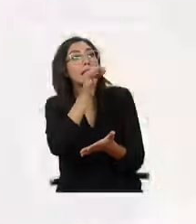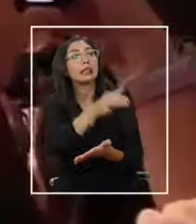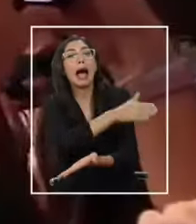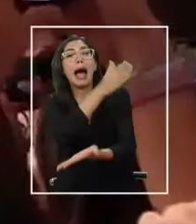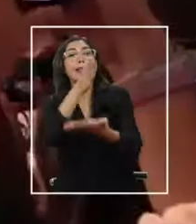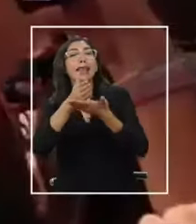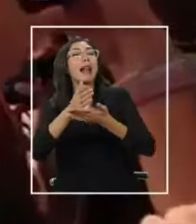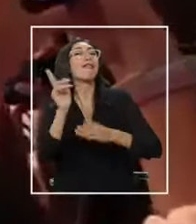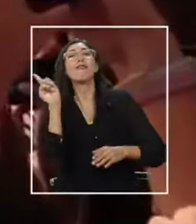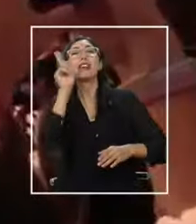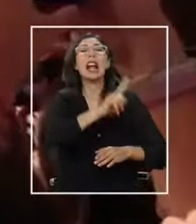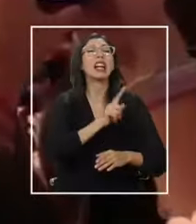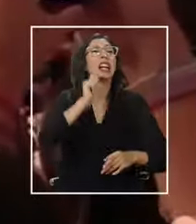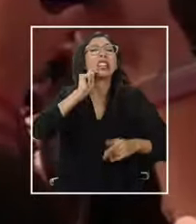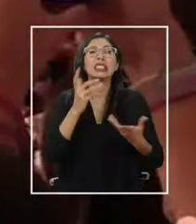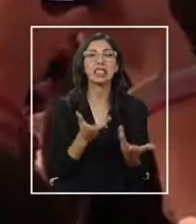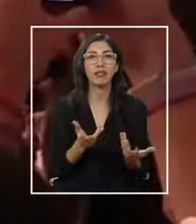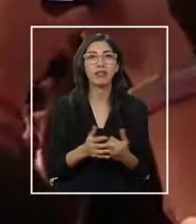final.